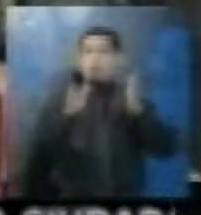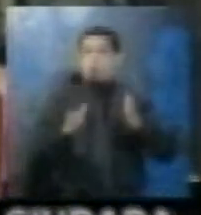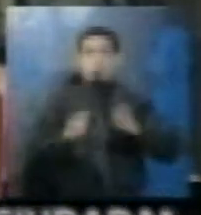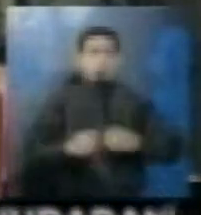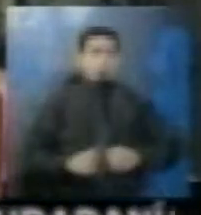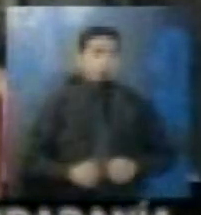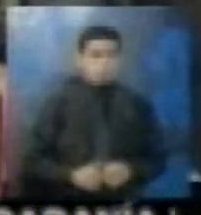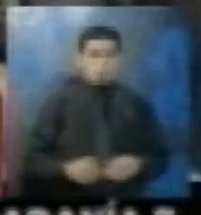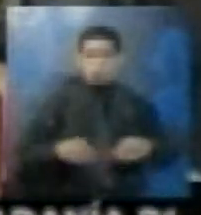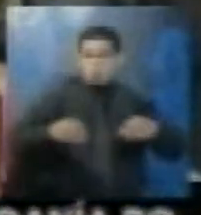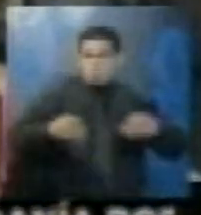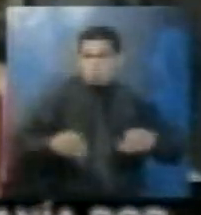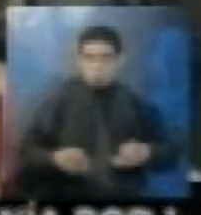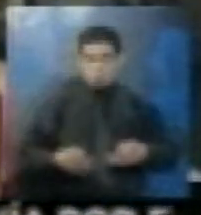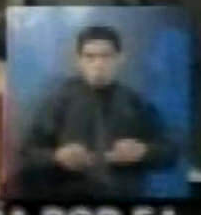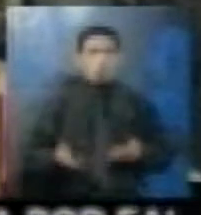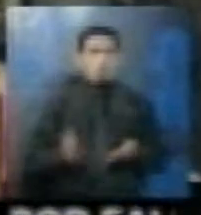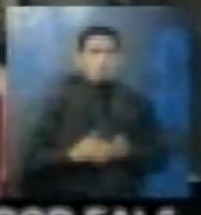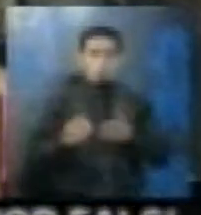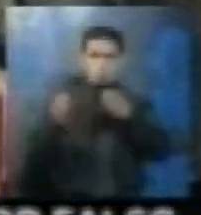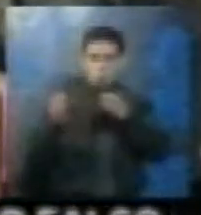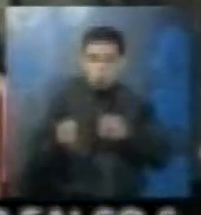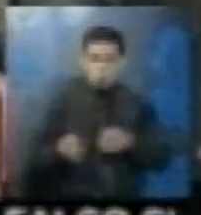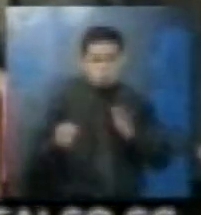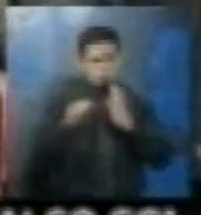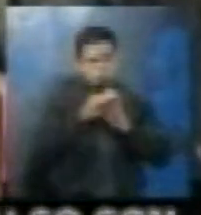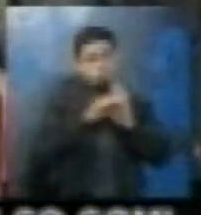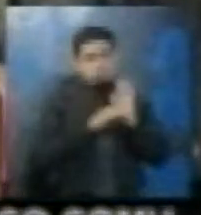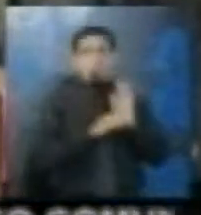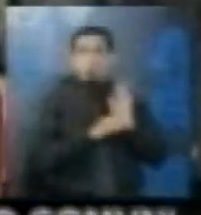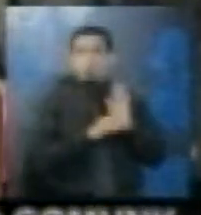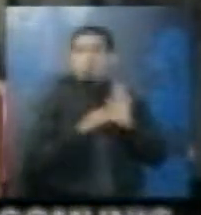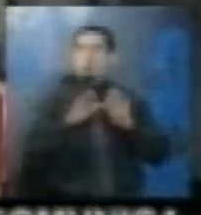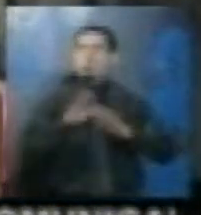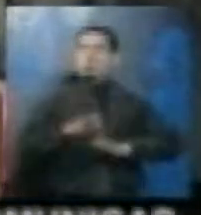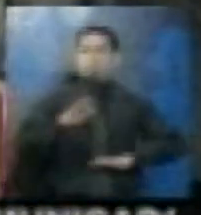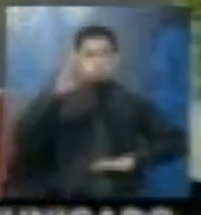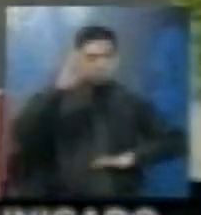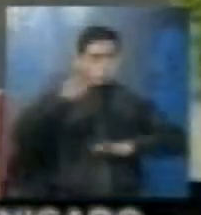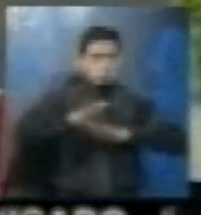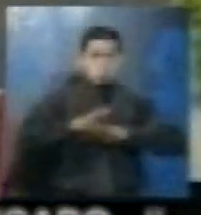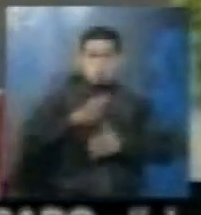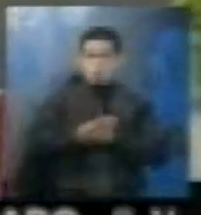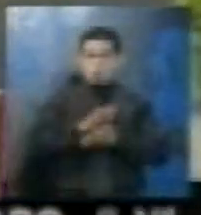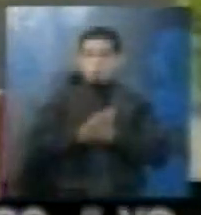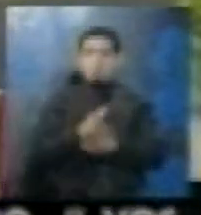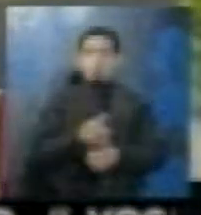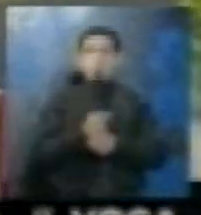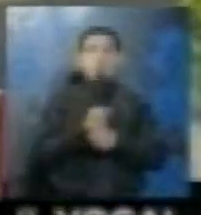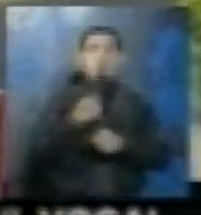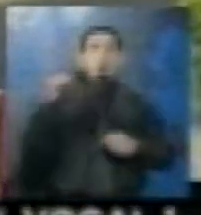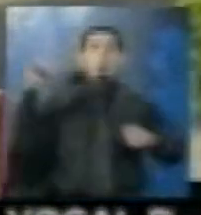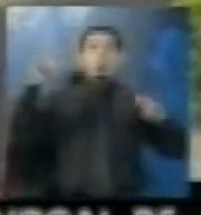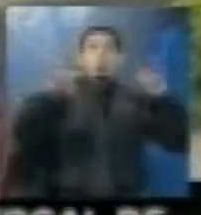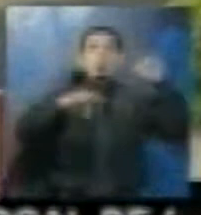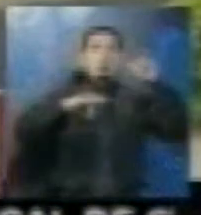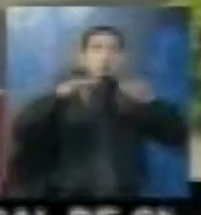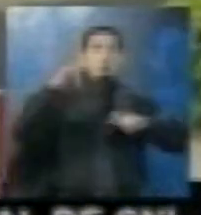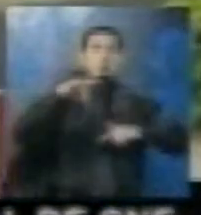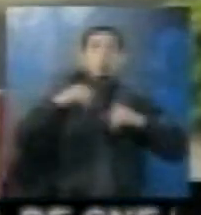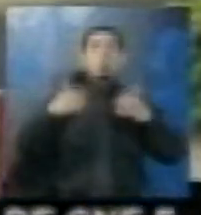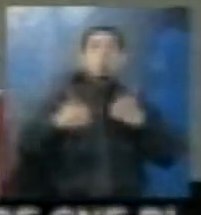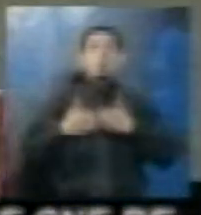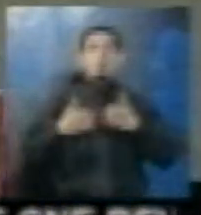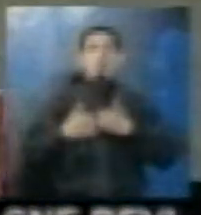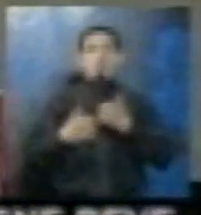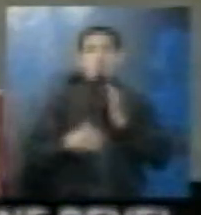que estamos cumpliendo, repito, ese protocolo. Esto nos genera calma, nos da seguridad. A la llegada de vuelo, un equipo del Ministerio de